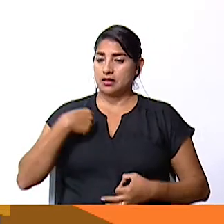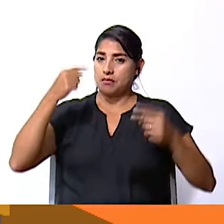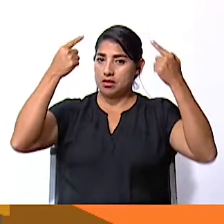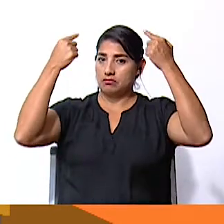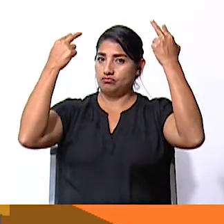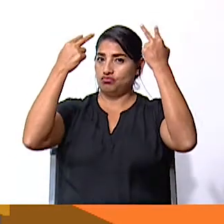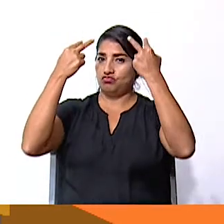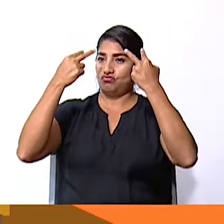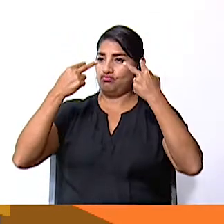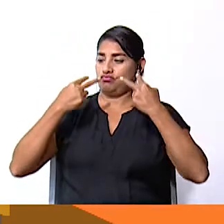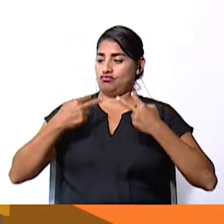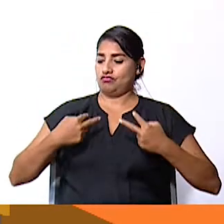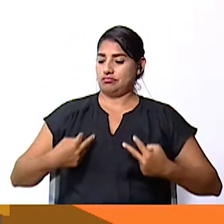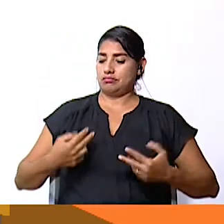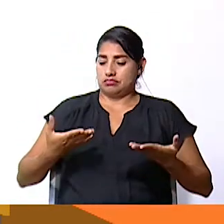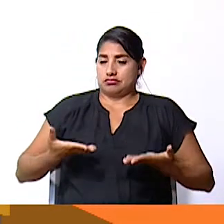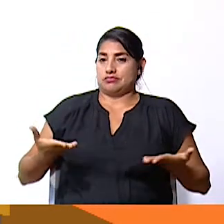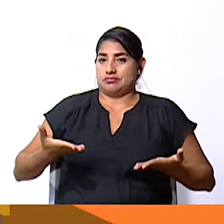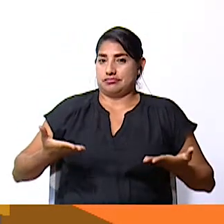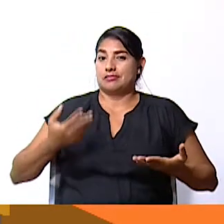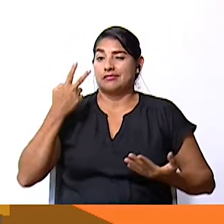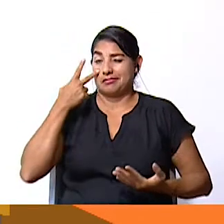logran observar en nosotros.